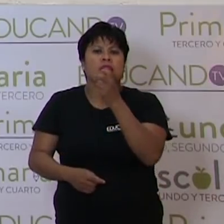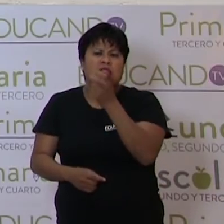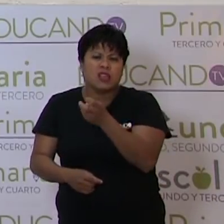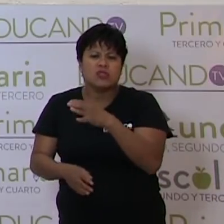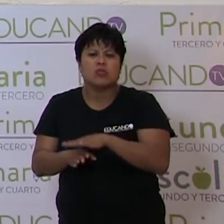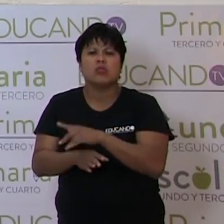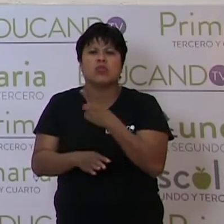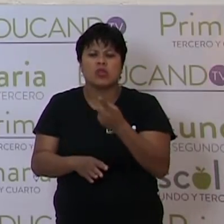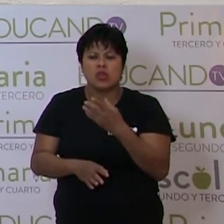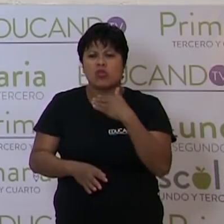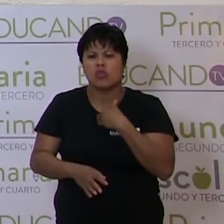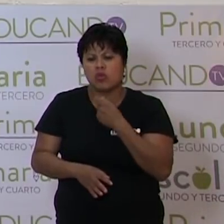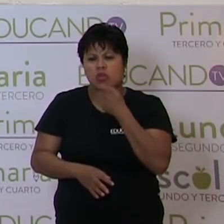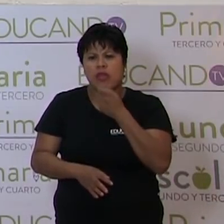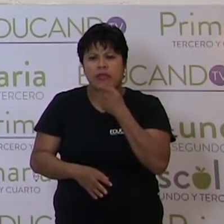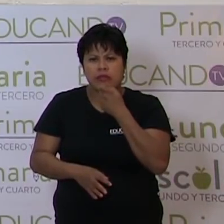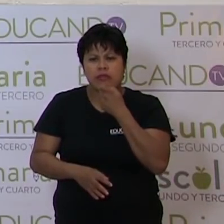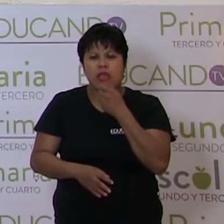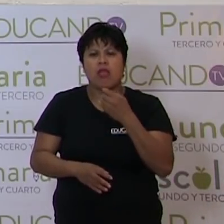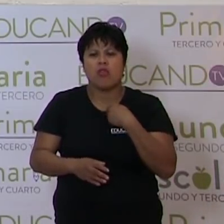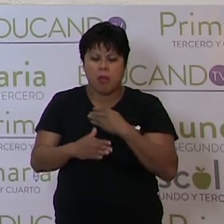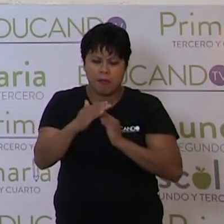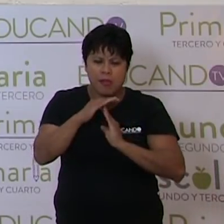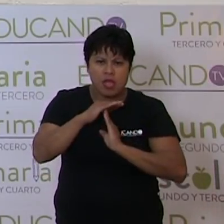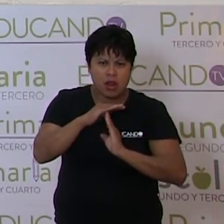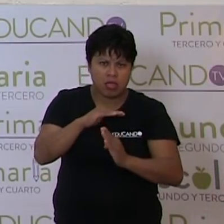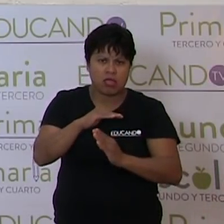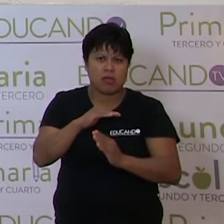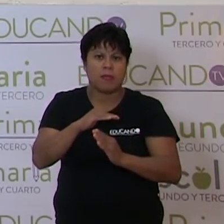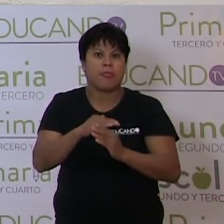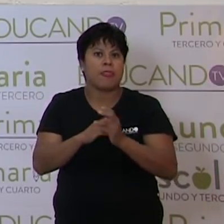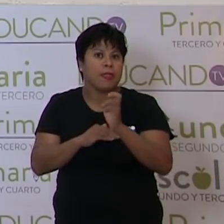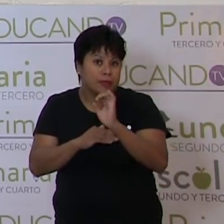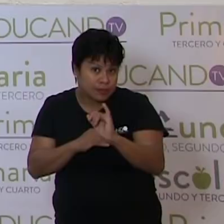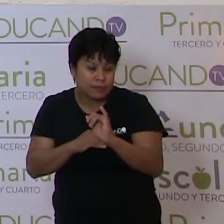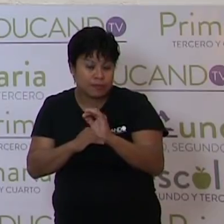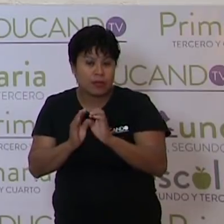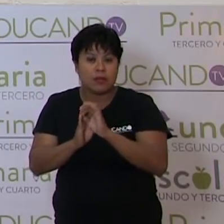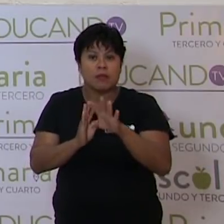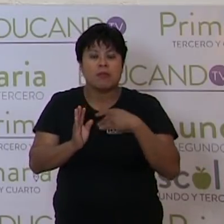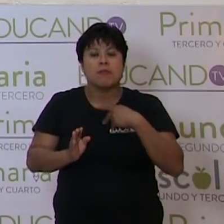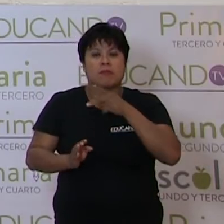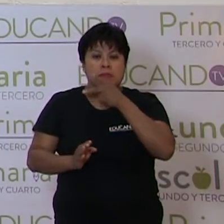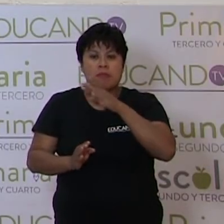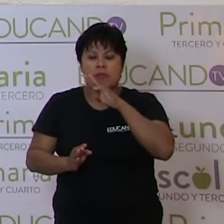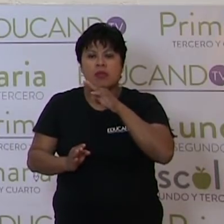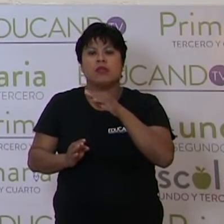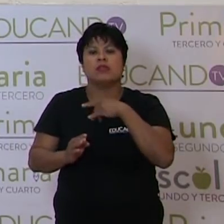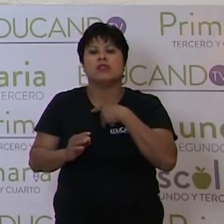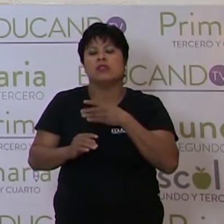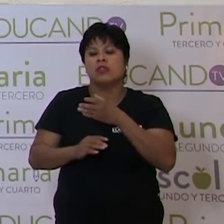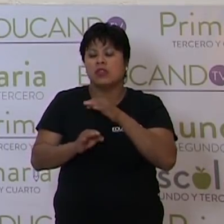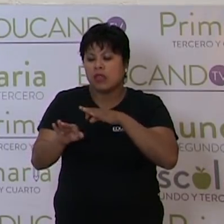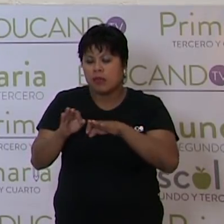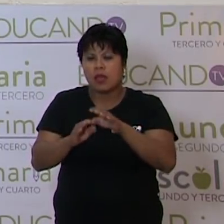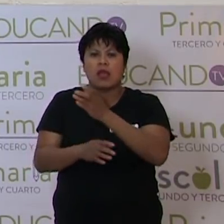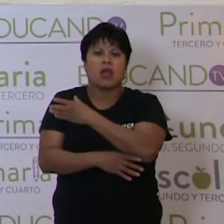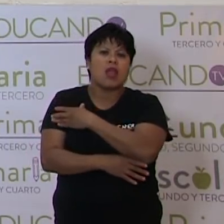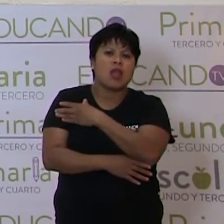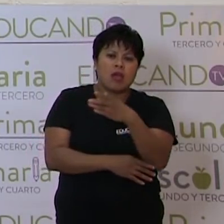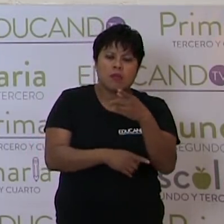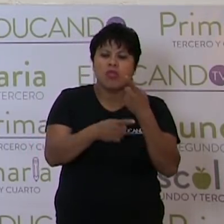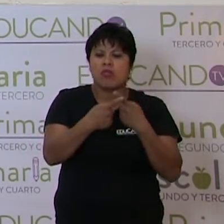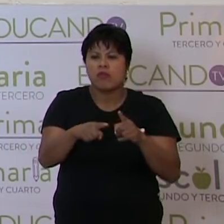debido a que soy una niña migrante. Es decir, mis papás se dedican a trabajar en los campos